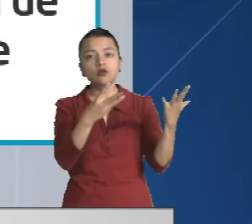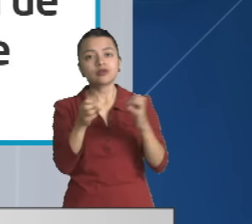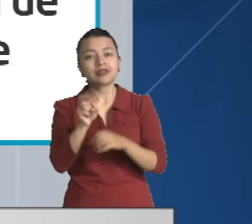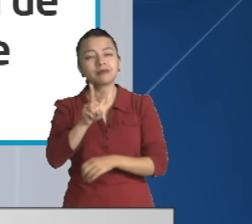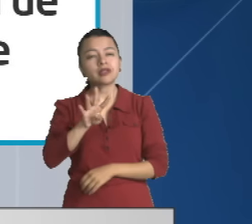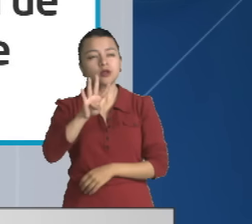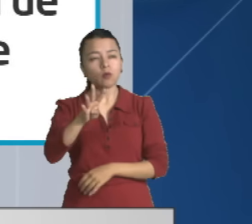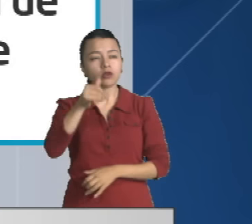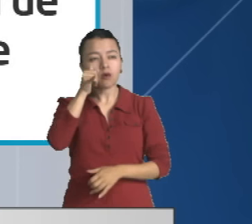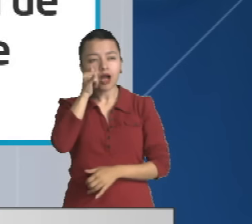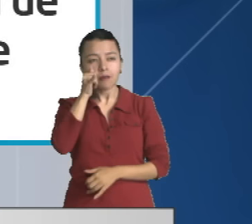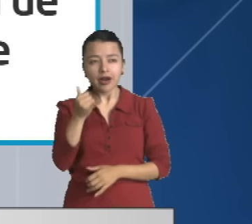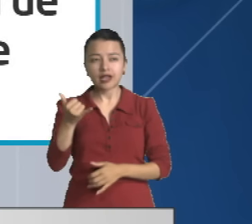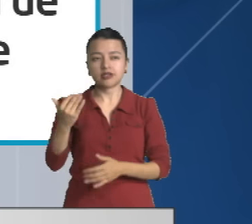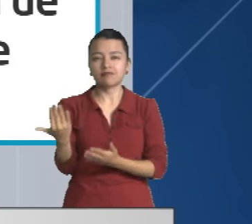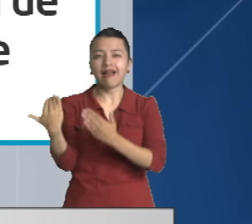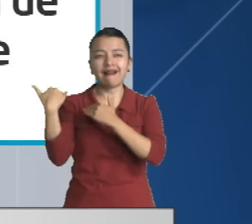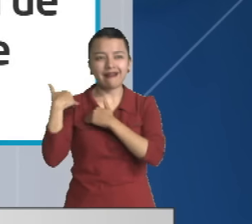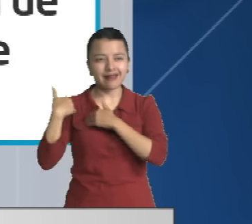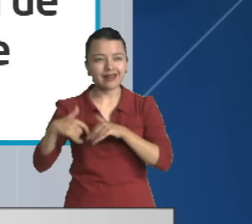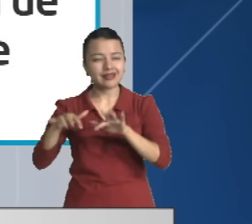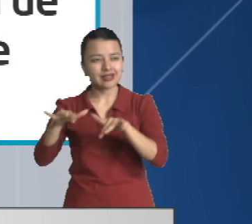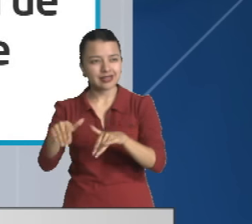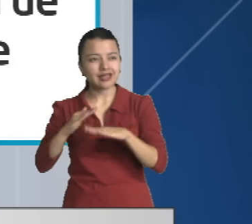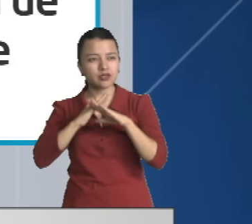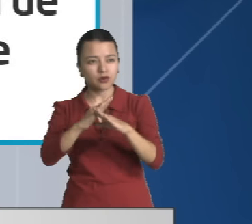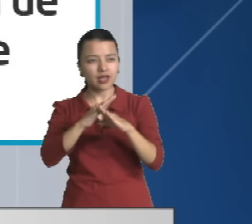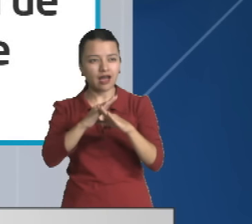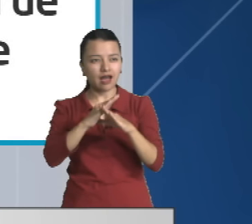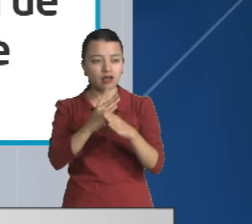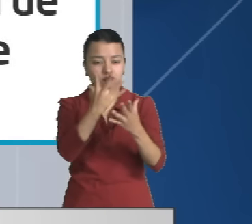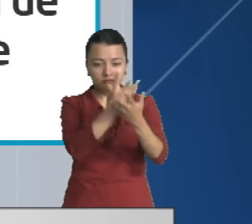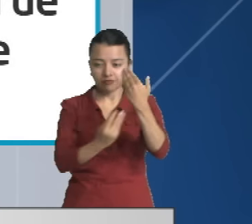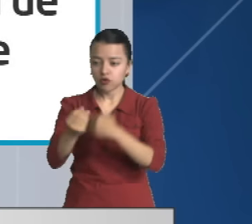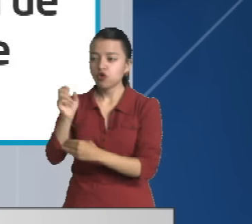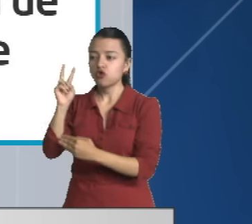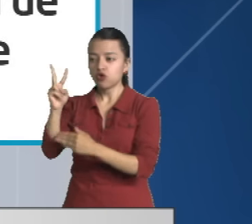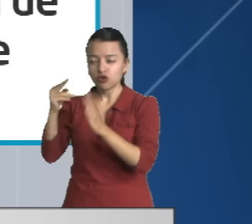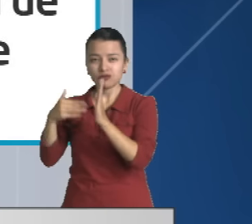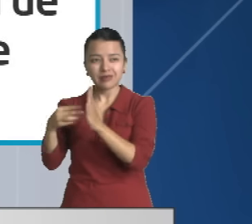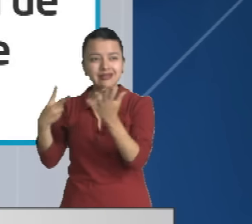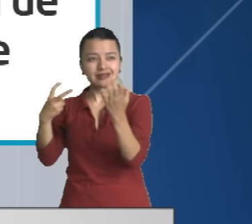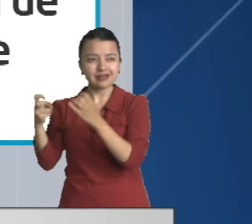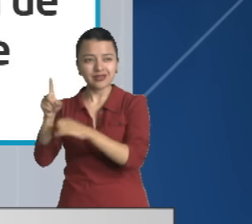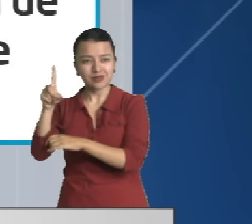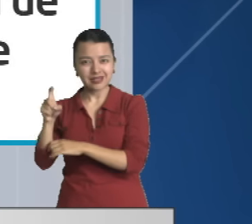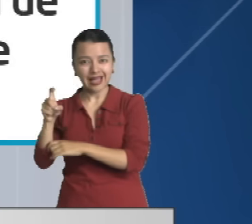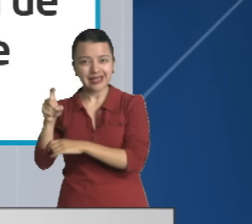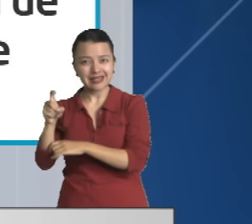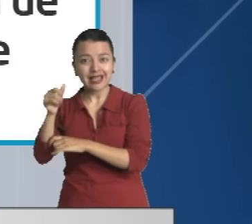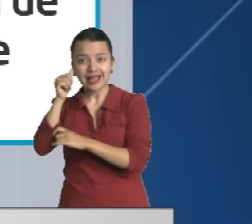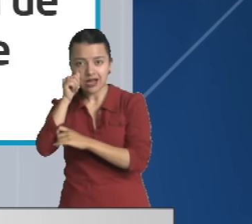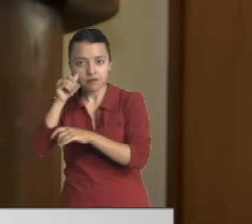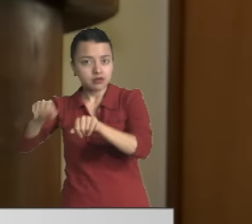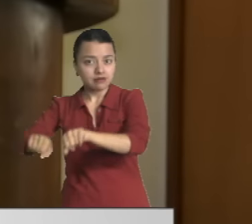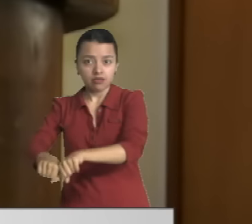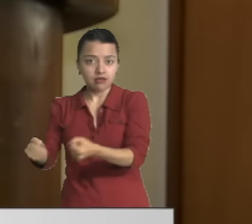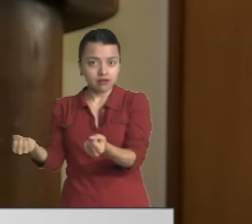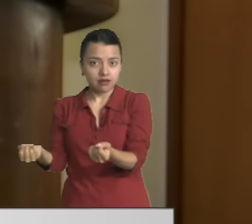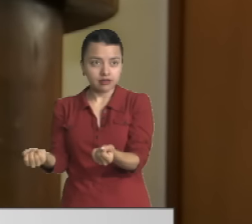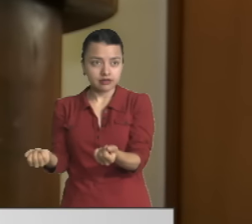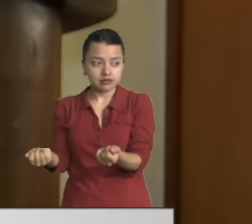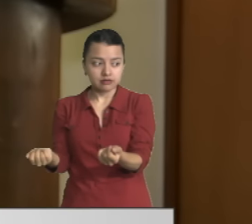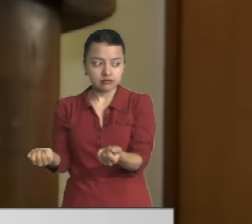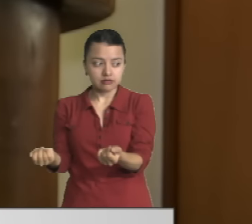5.824 cámaras de seguridad a cargo de la Secretaría de Seguridad, 2.706 cámaras estaban fuera de servicio. Es